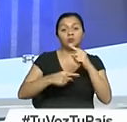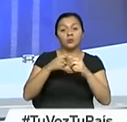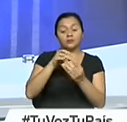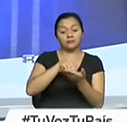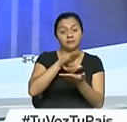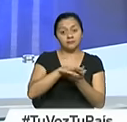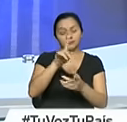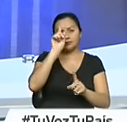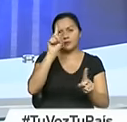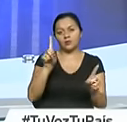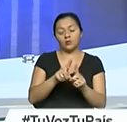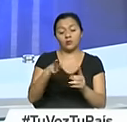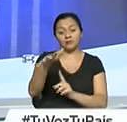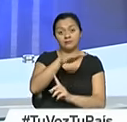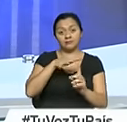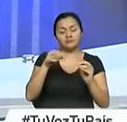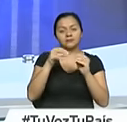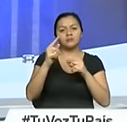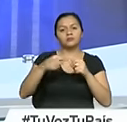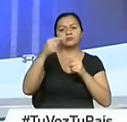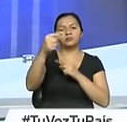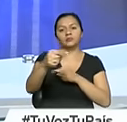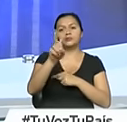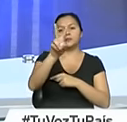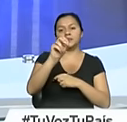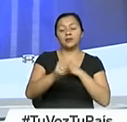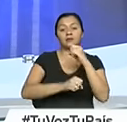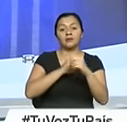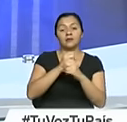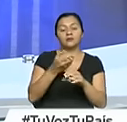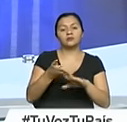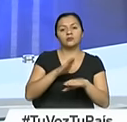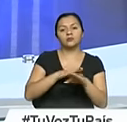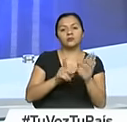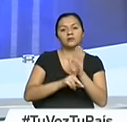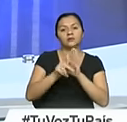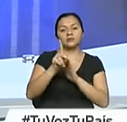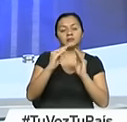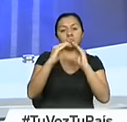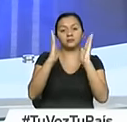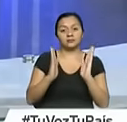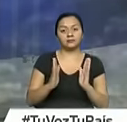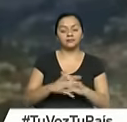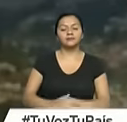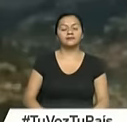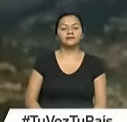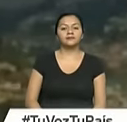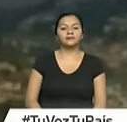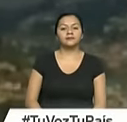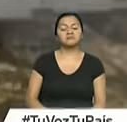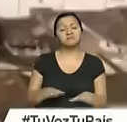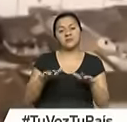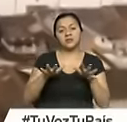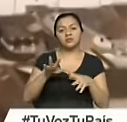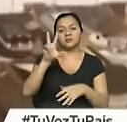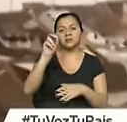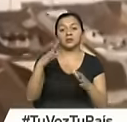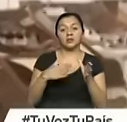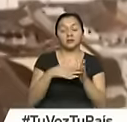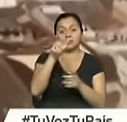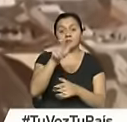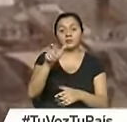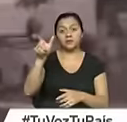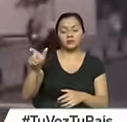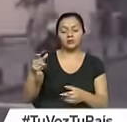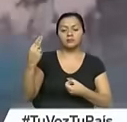establecerá los acuerdos globales para los próximos 20 años en materia de desarrollo urbano. Alrededor de 30.000